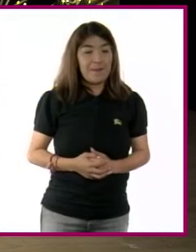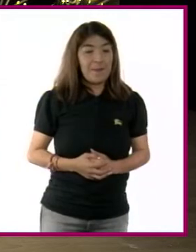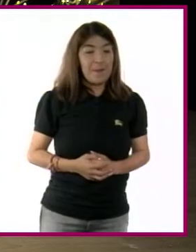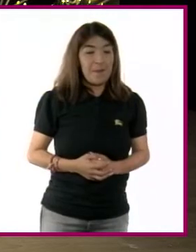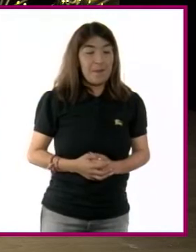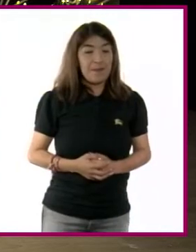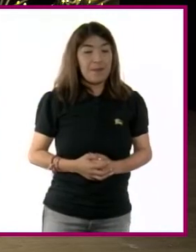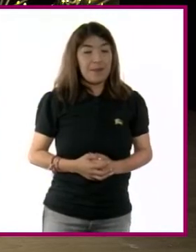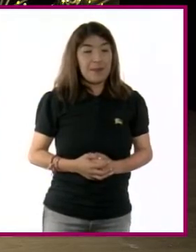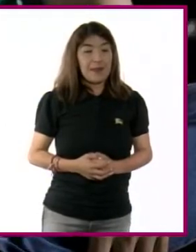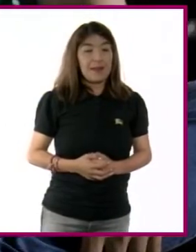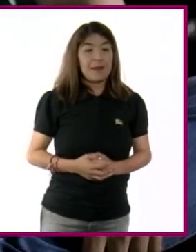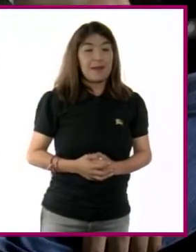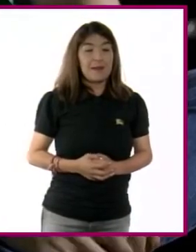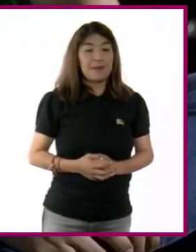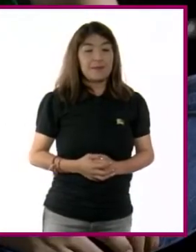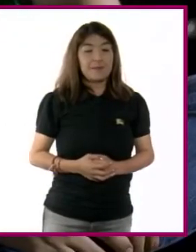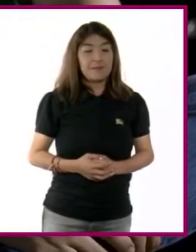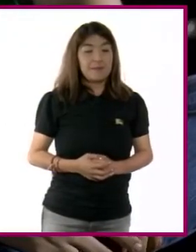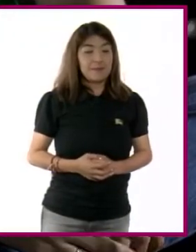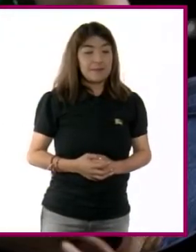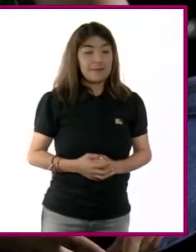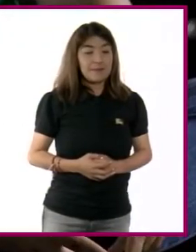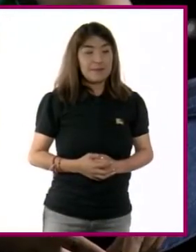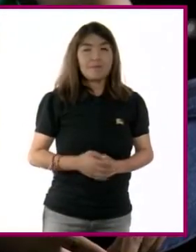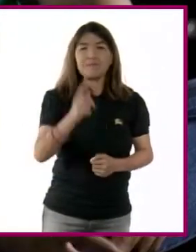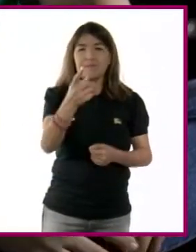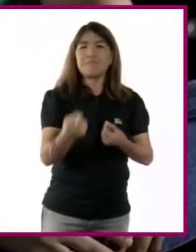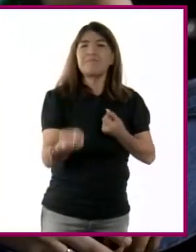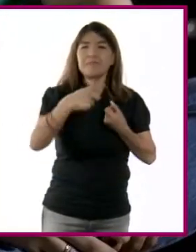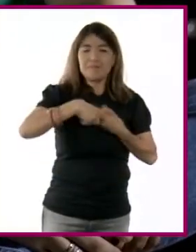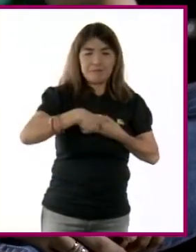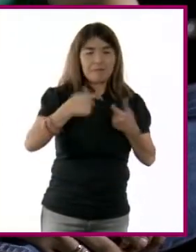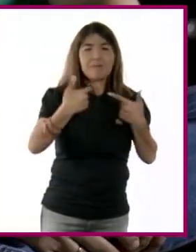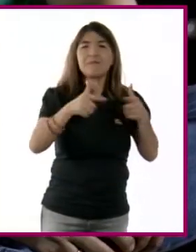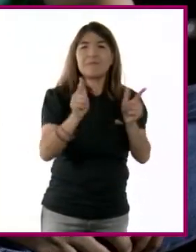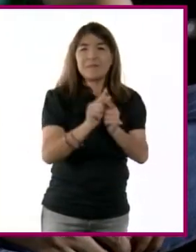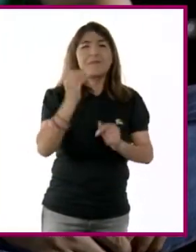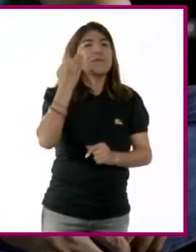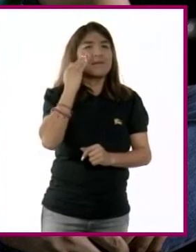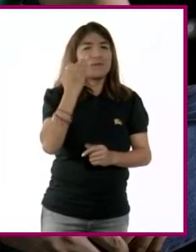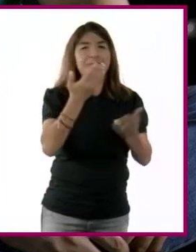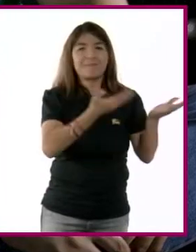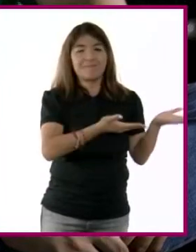jovenesencasa.cep.gov.mx. Únete a la comunidad de Jóvenes en Casa en Facebook.